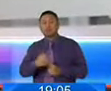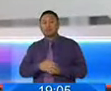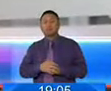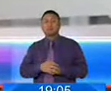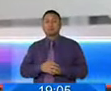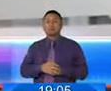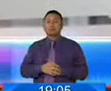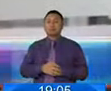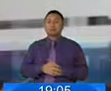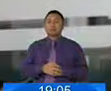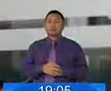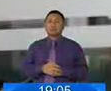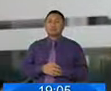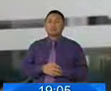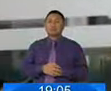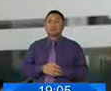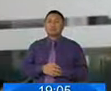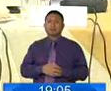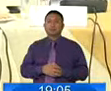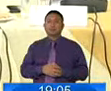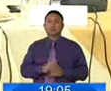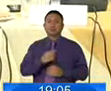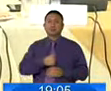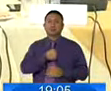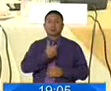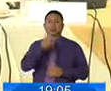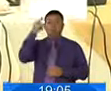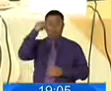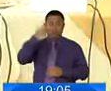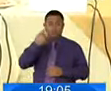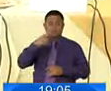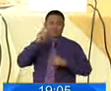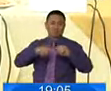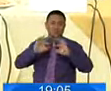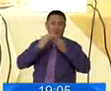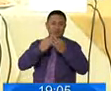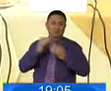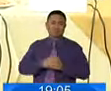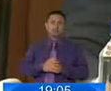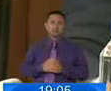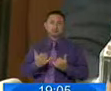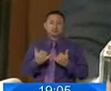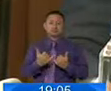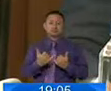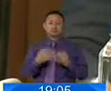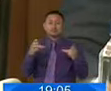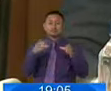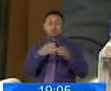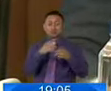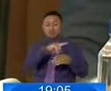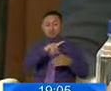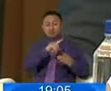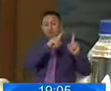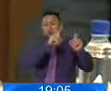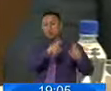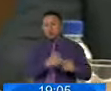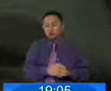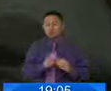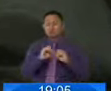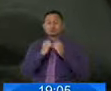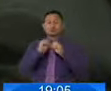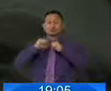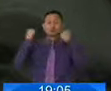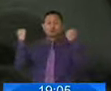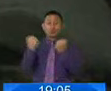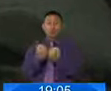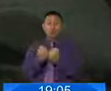niveles jerárquicos superiores a nivel del Ejecutivo. Estas propuestas serán elevadas a consulta en las bancadas legislativas y a las organizaciones sociales.